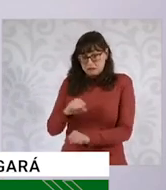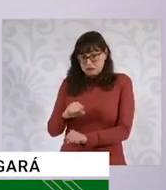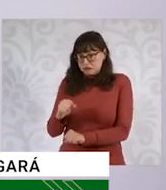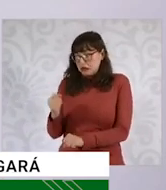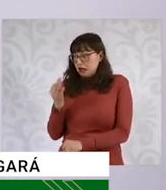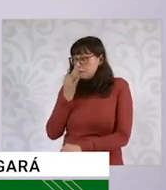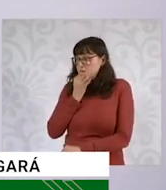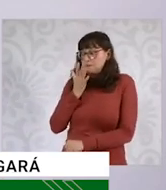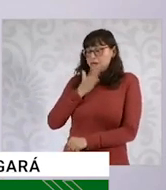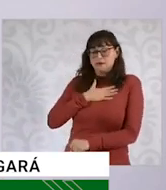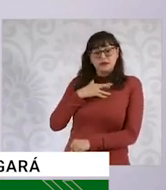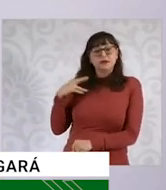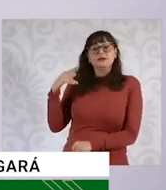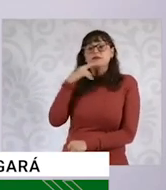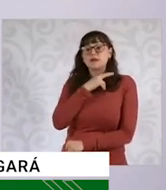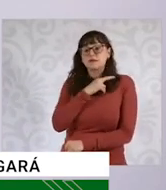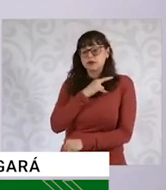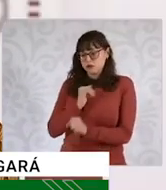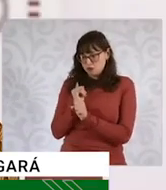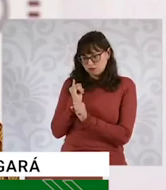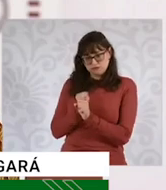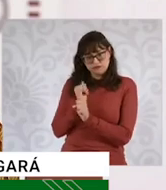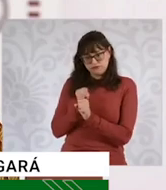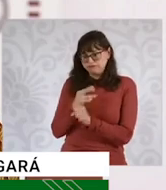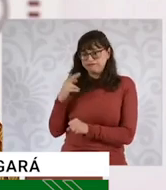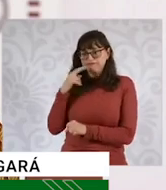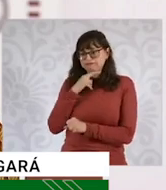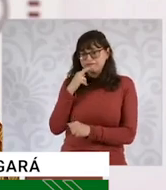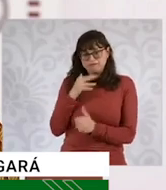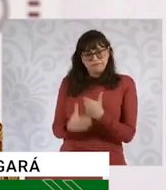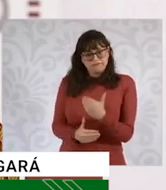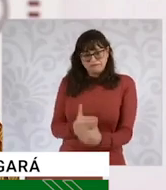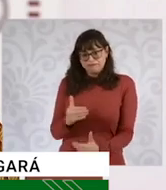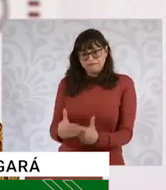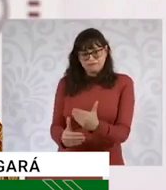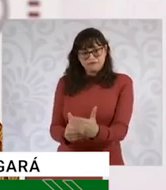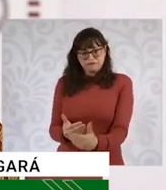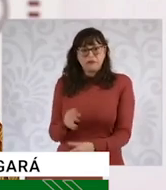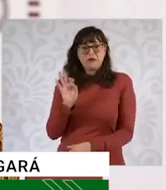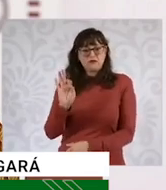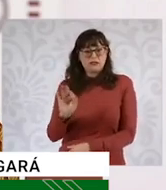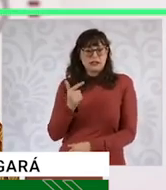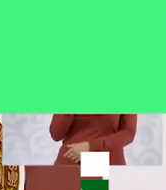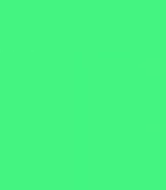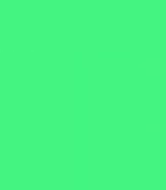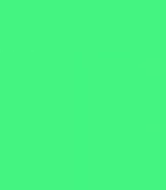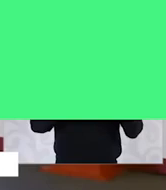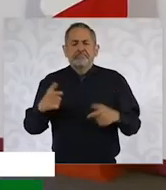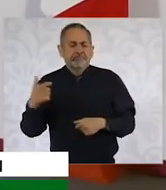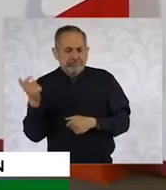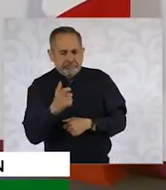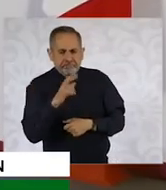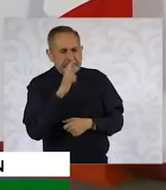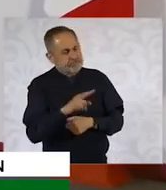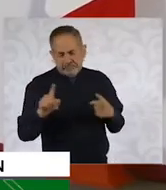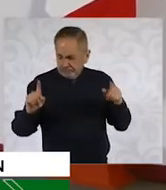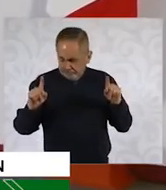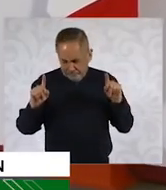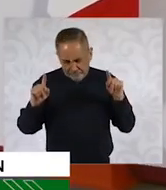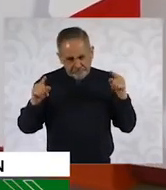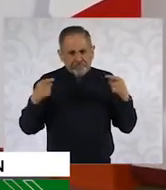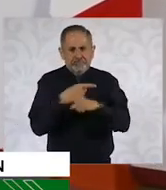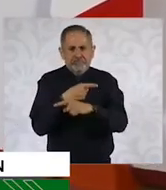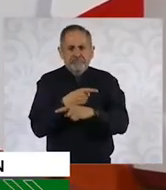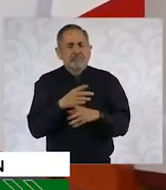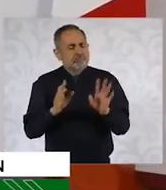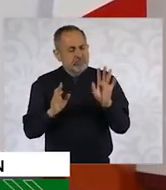toma este hecho y de inmediato va a investigar y, por supuesto, la Fiscalía General de la República. Claudia Sheinbaum